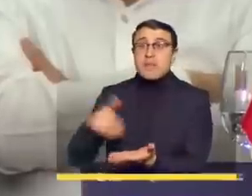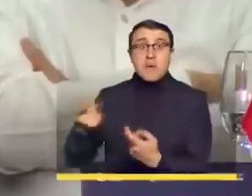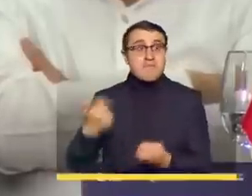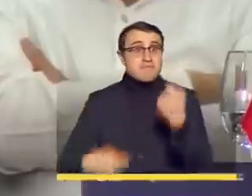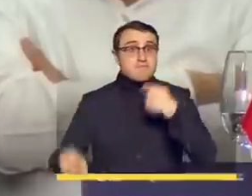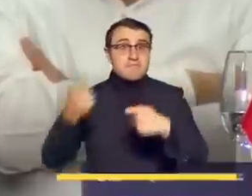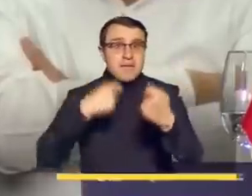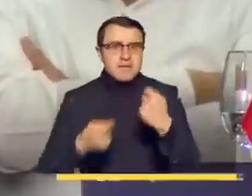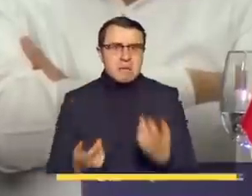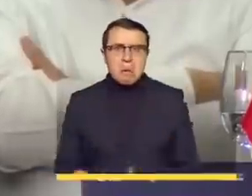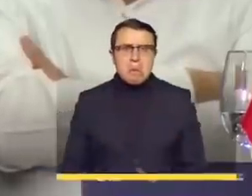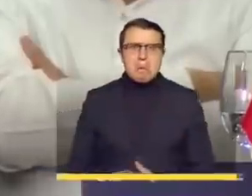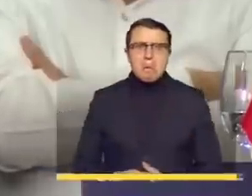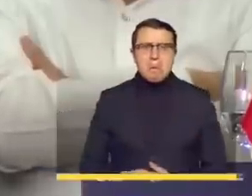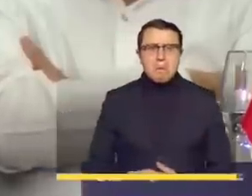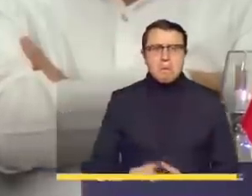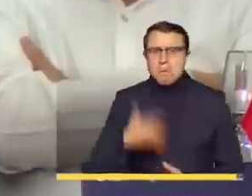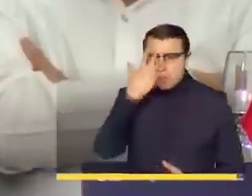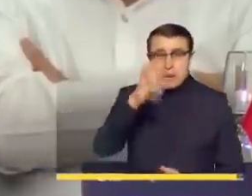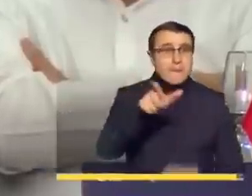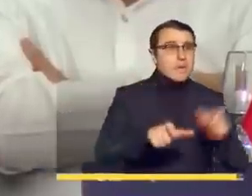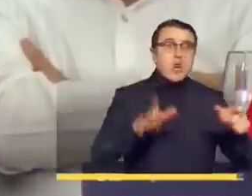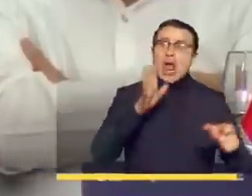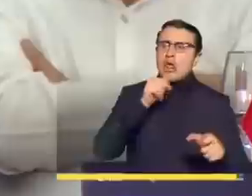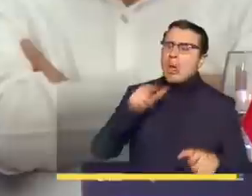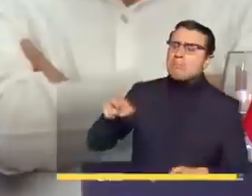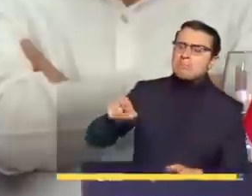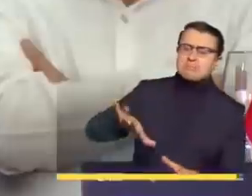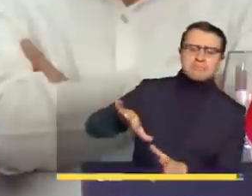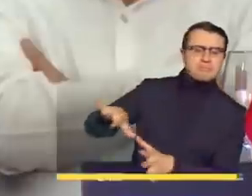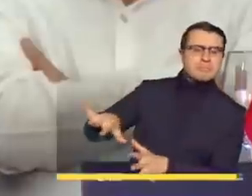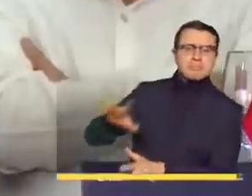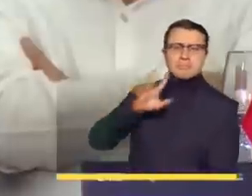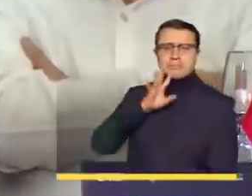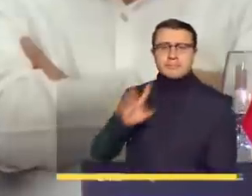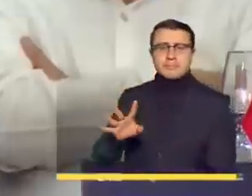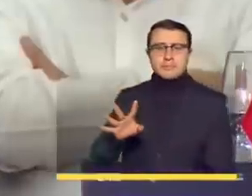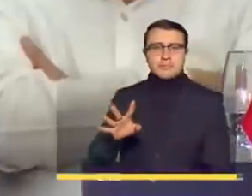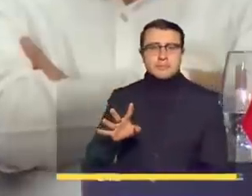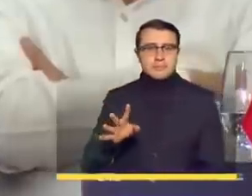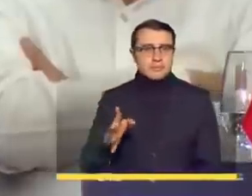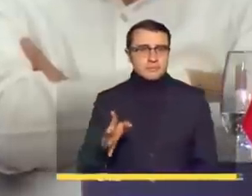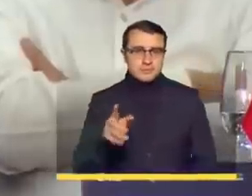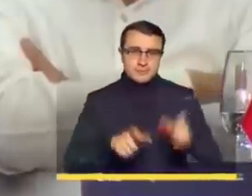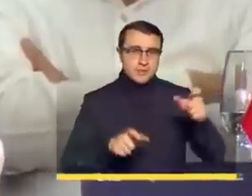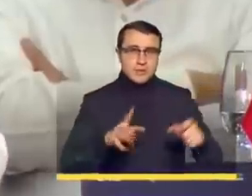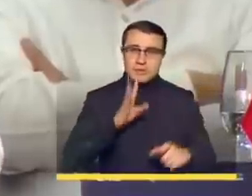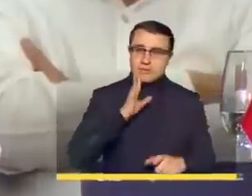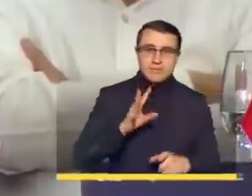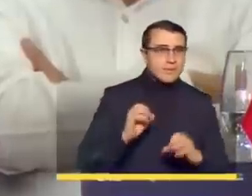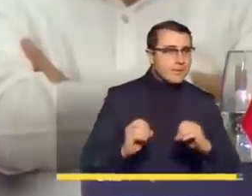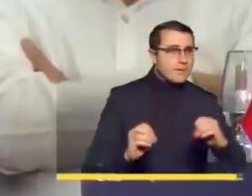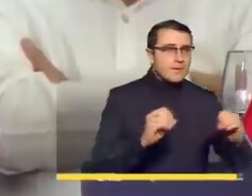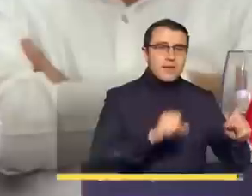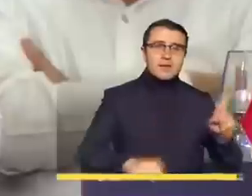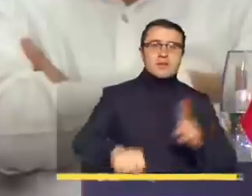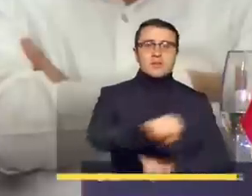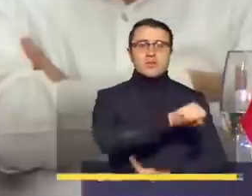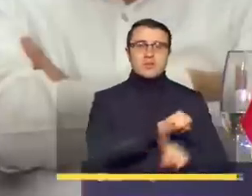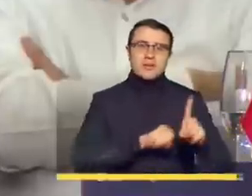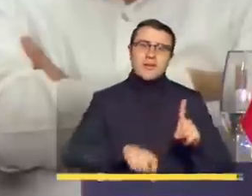mercancía si no hay quien la consuma. Y para que no haya quien la consuma, la sociedad tiene que